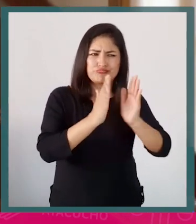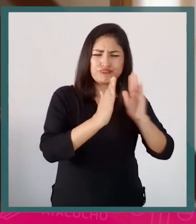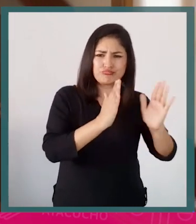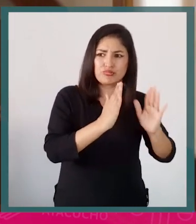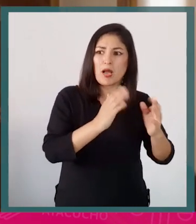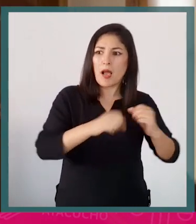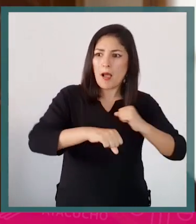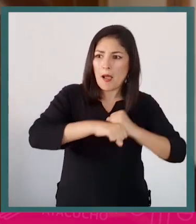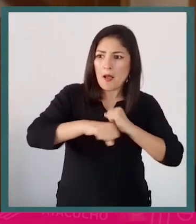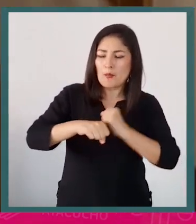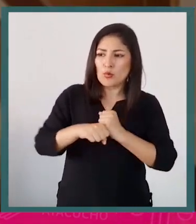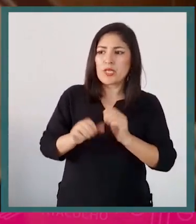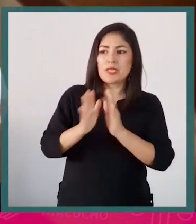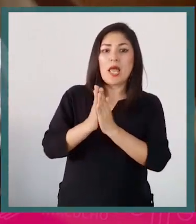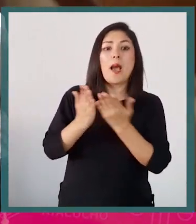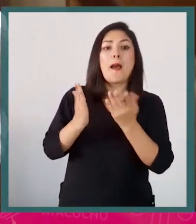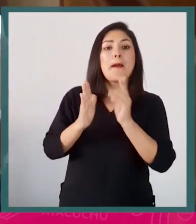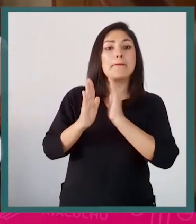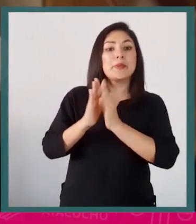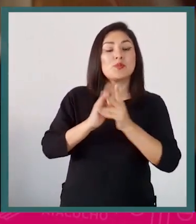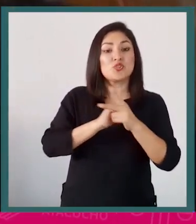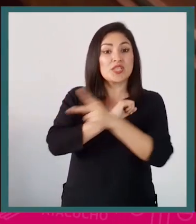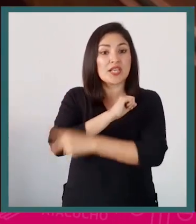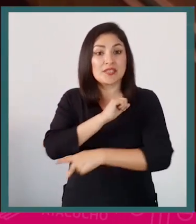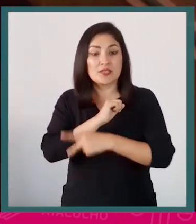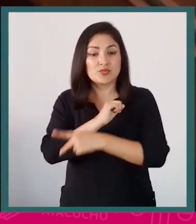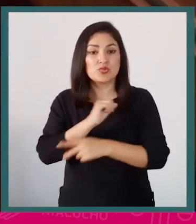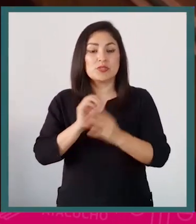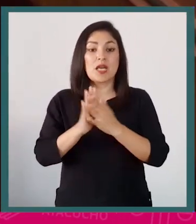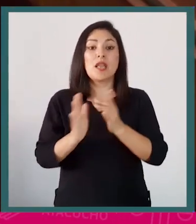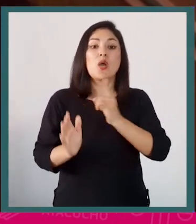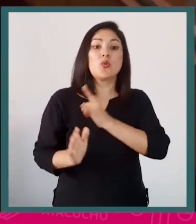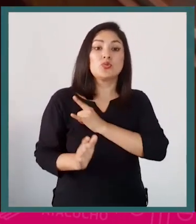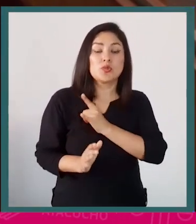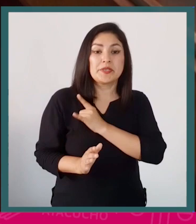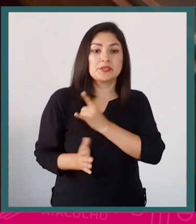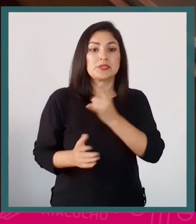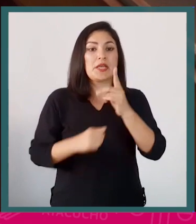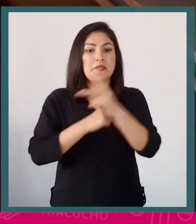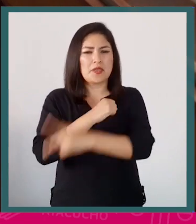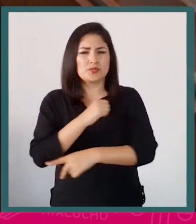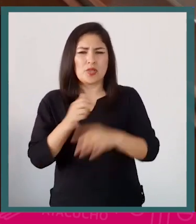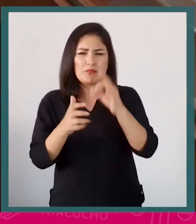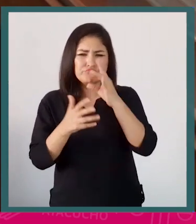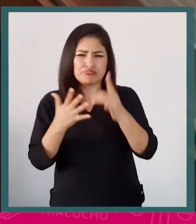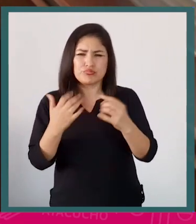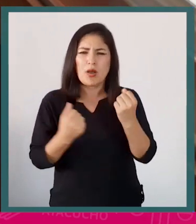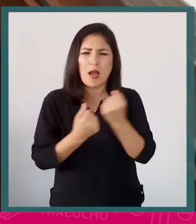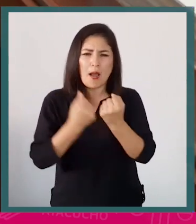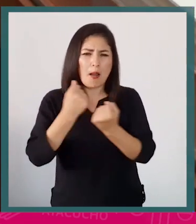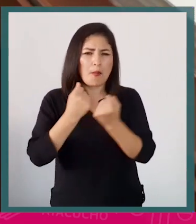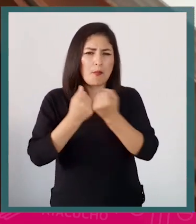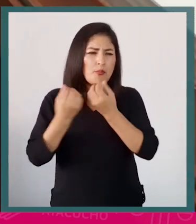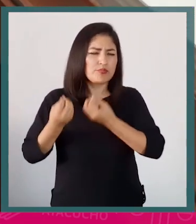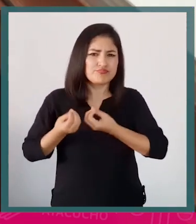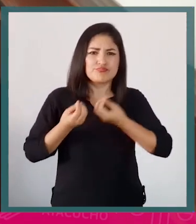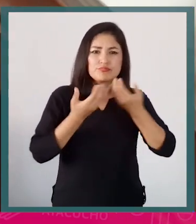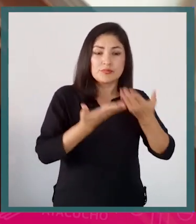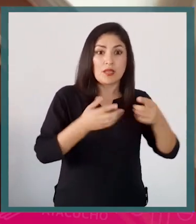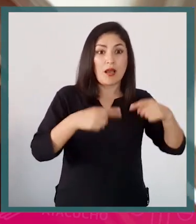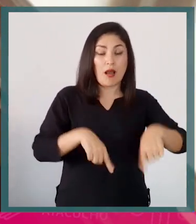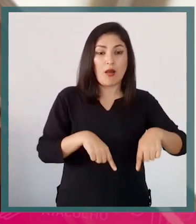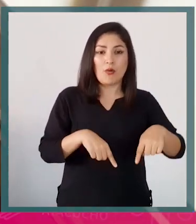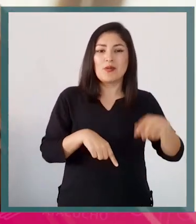trabajo colaborativo que hemos venido haciendo la Biblioteca Nacional, el Proyecto Bicentenario, la Universidad Nacional y nosotros. Eso creo que es bueno